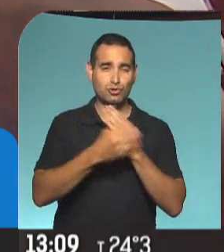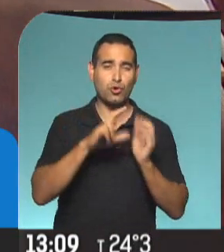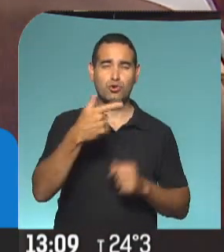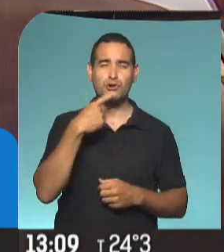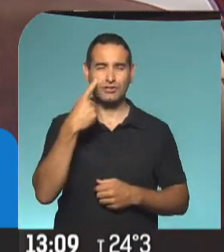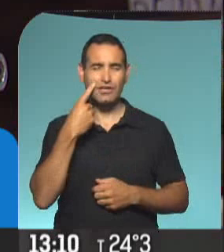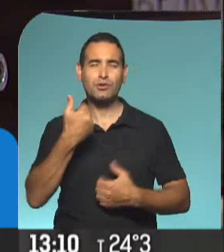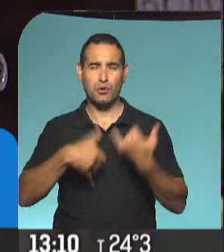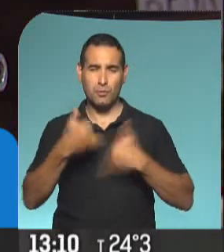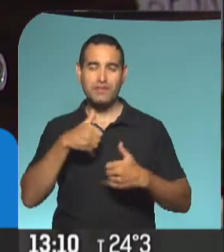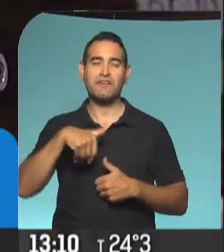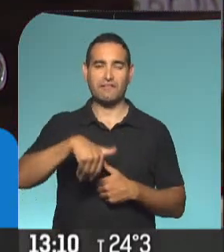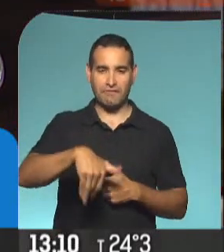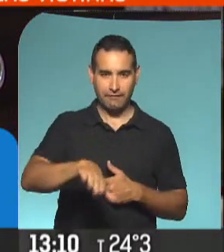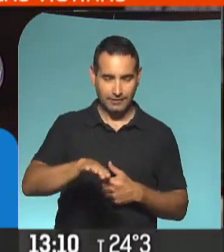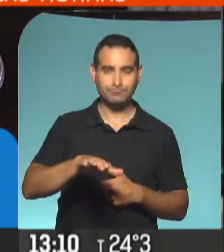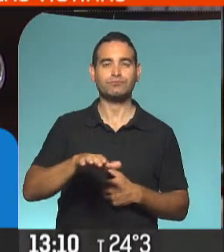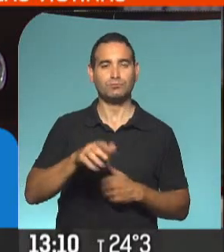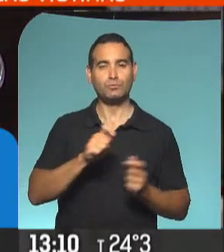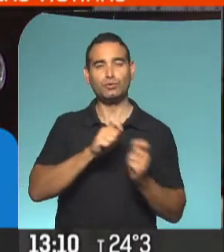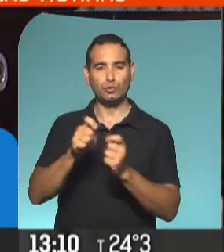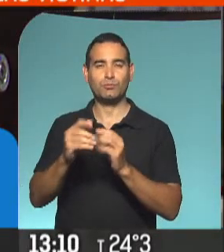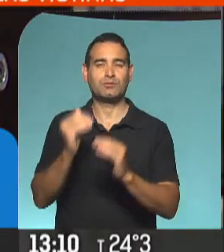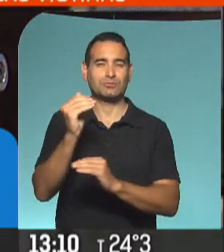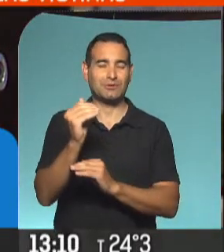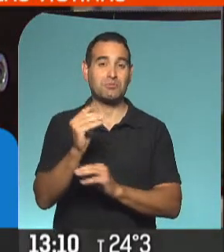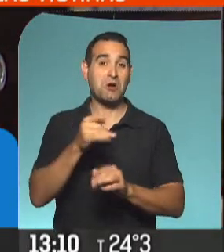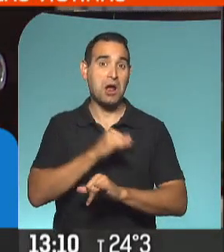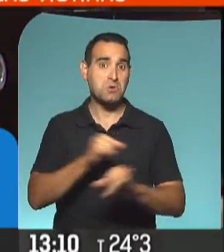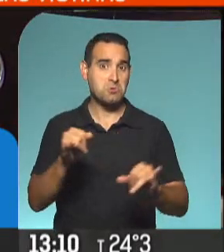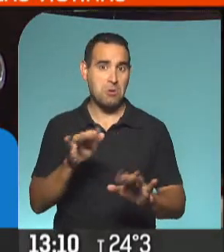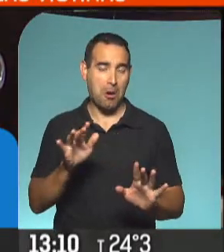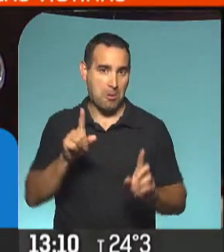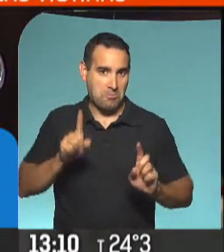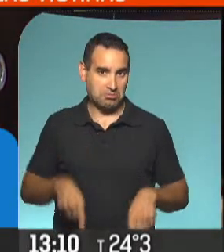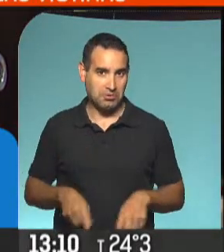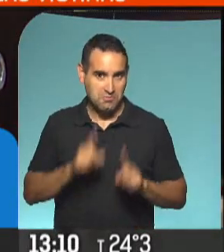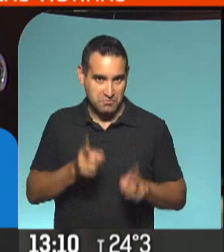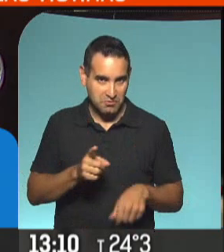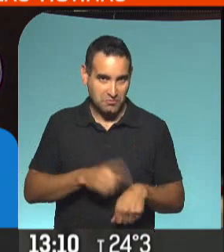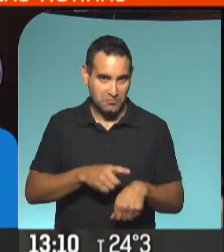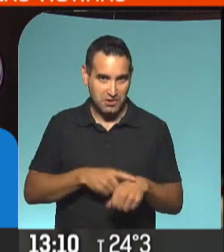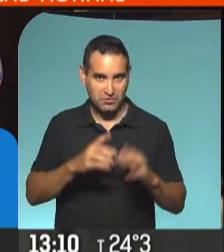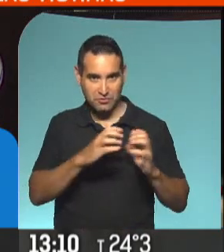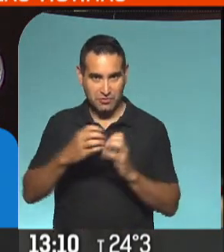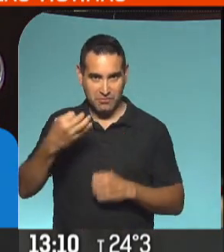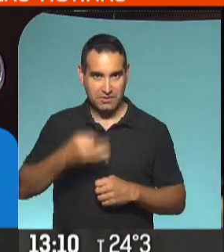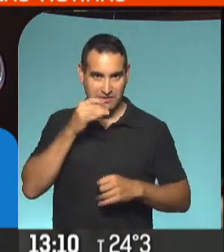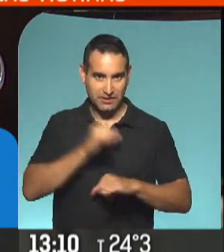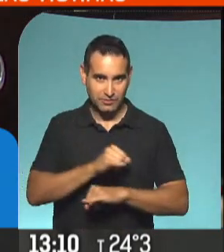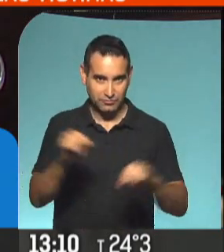había adelantado que nos lo iba a dar, no sabíamos que lo iba a anunciar en esa audiencia tan